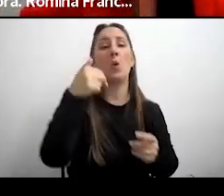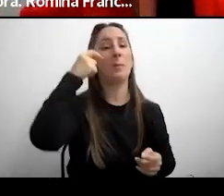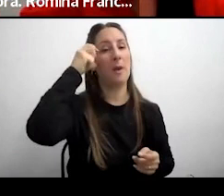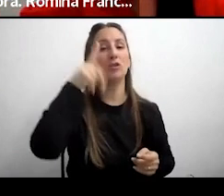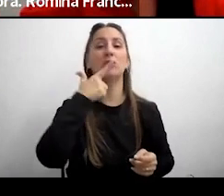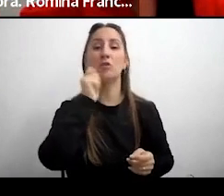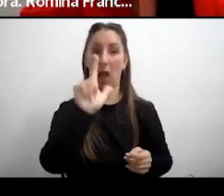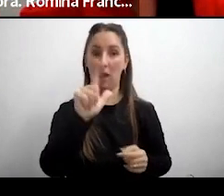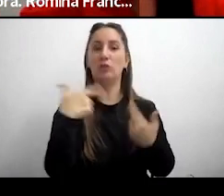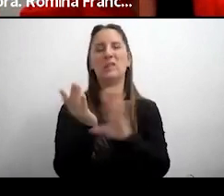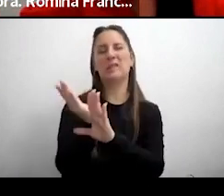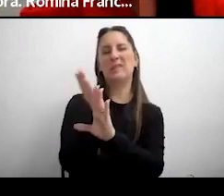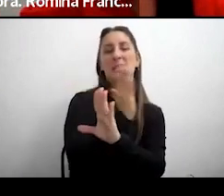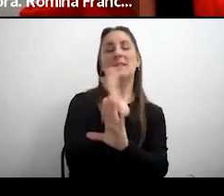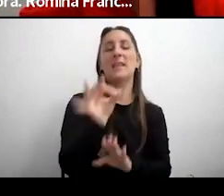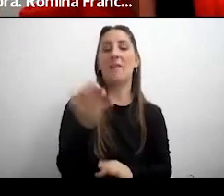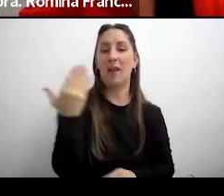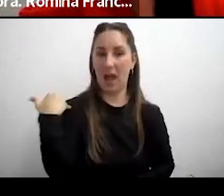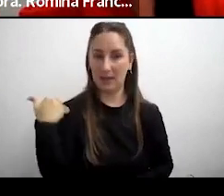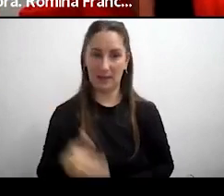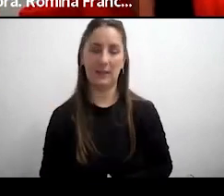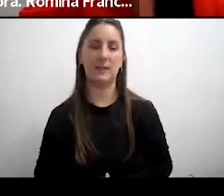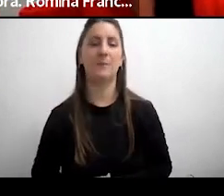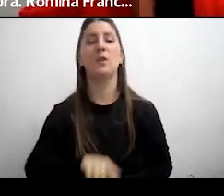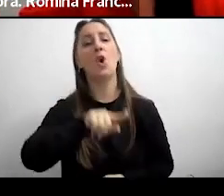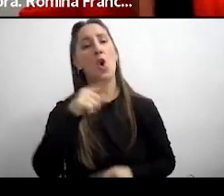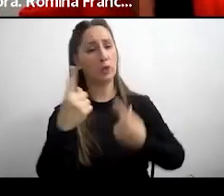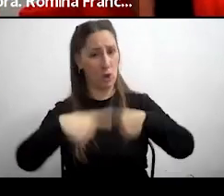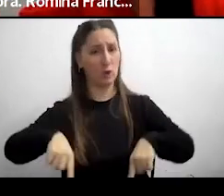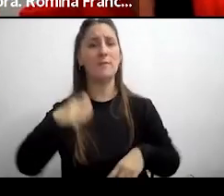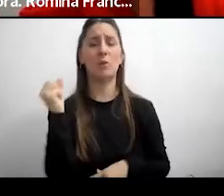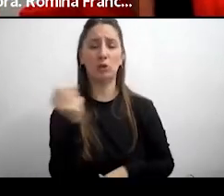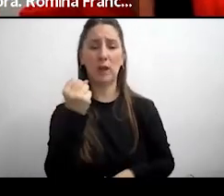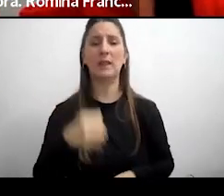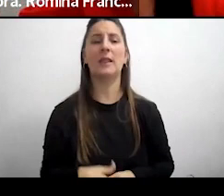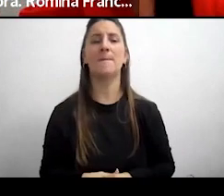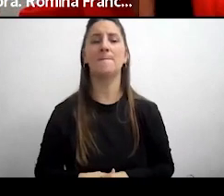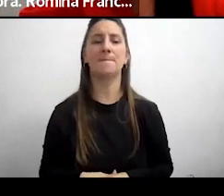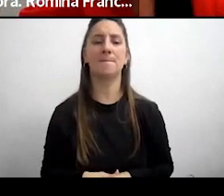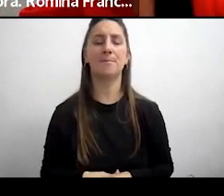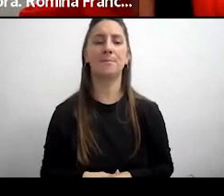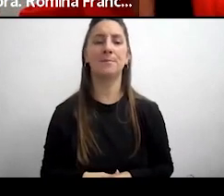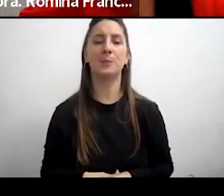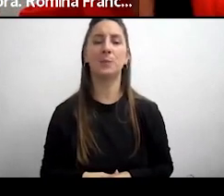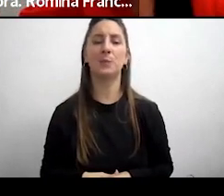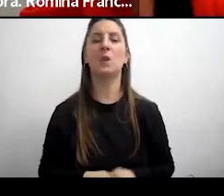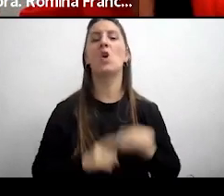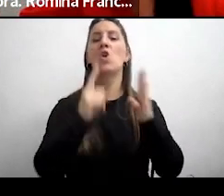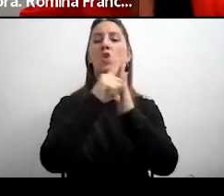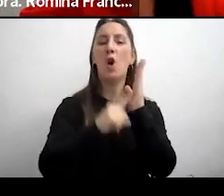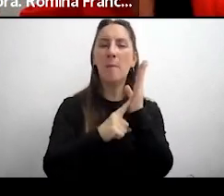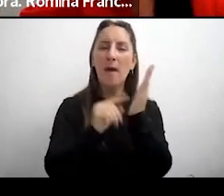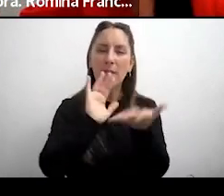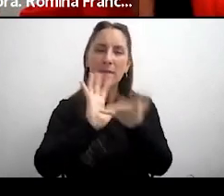estos antecedentes. Otra cuestión también importante referente a normas de